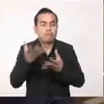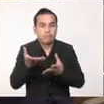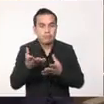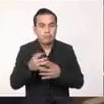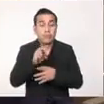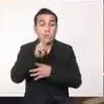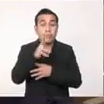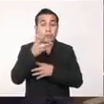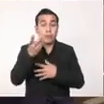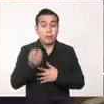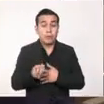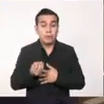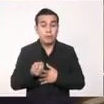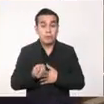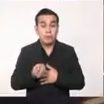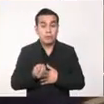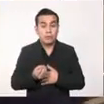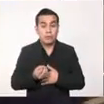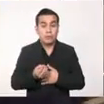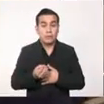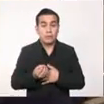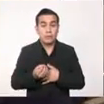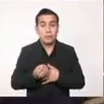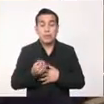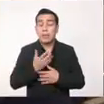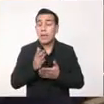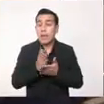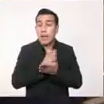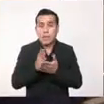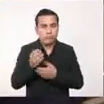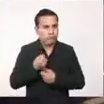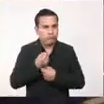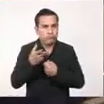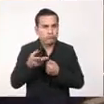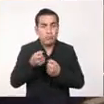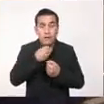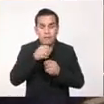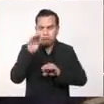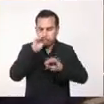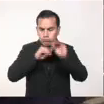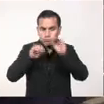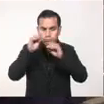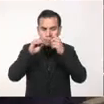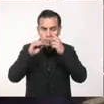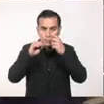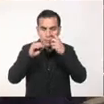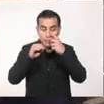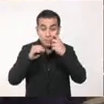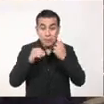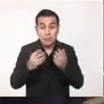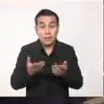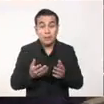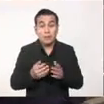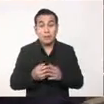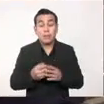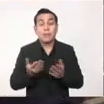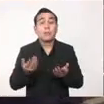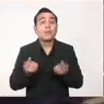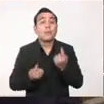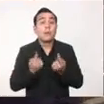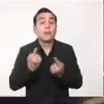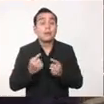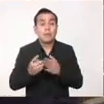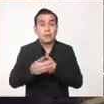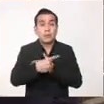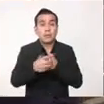habían pasado 2 días. Yo les dije, deberían, y no nadie se había pronunciado. Yo les dije, deberían de pronunciarse en contra del intento de los